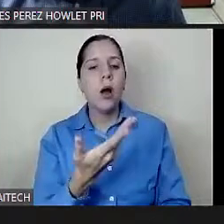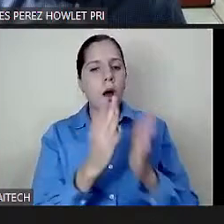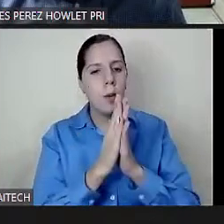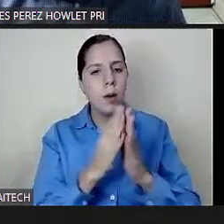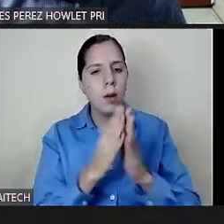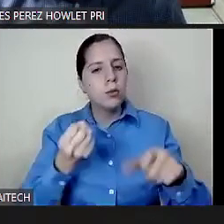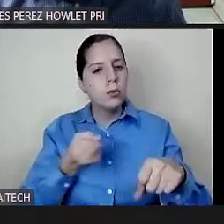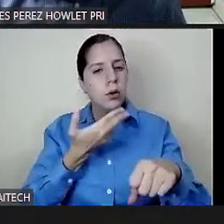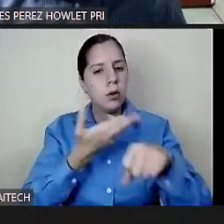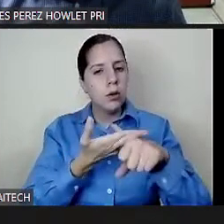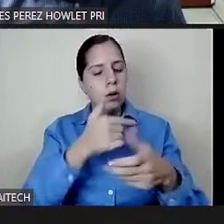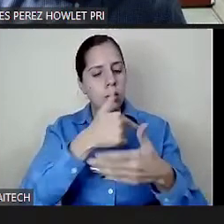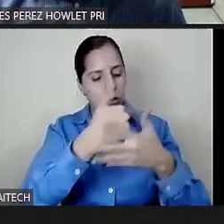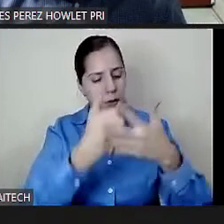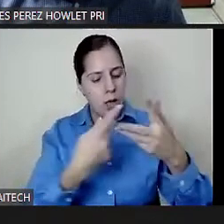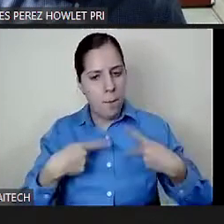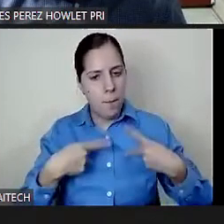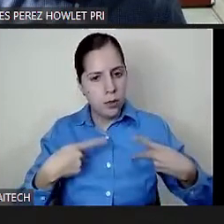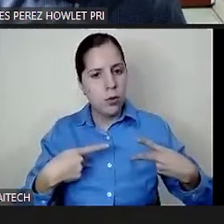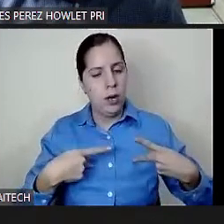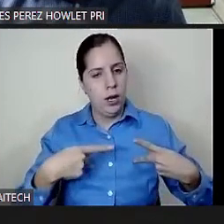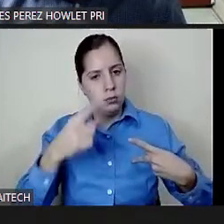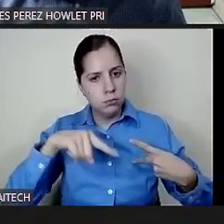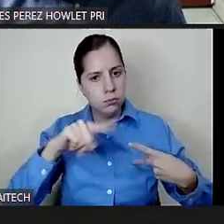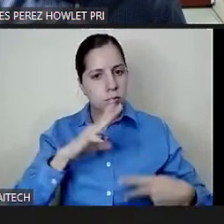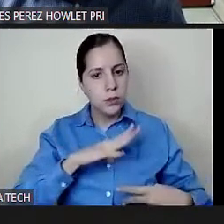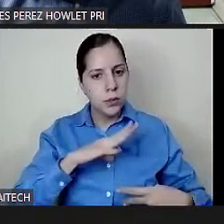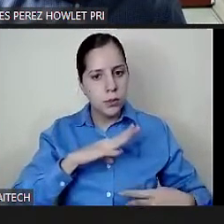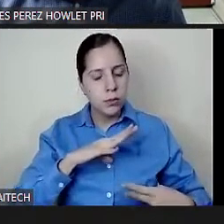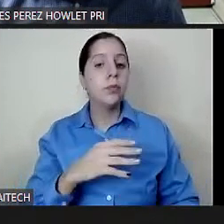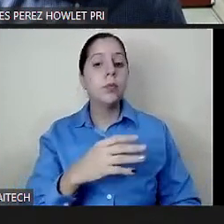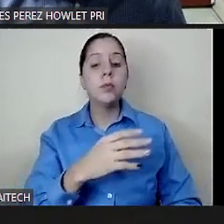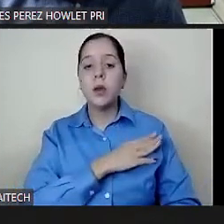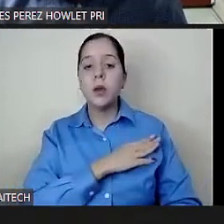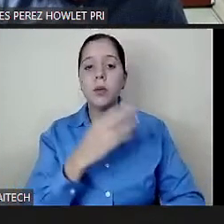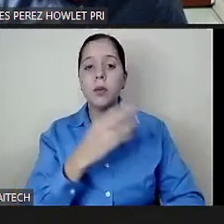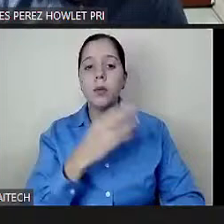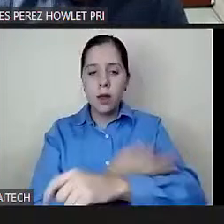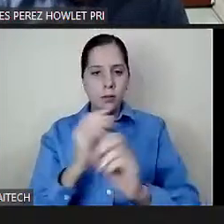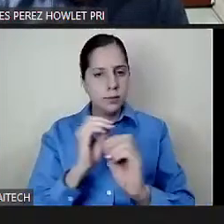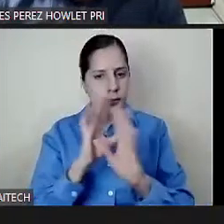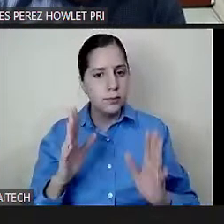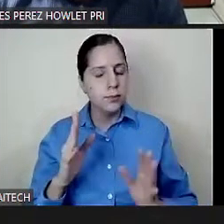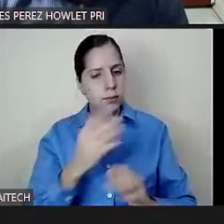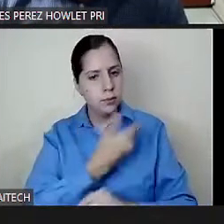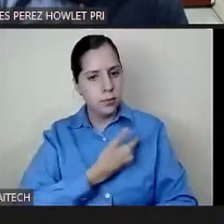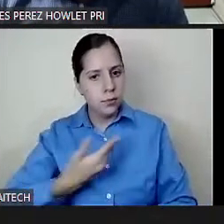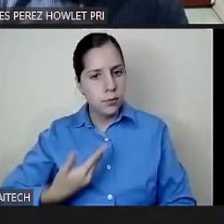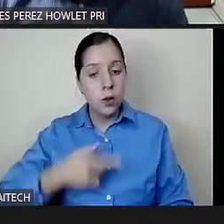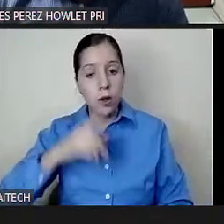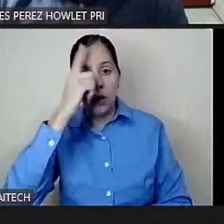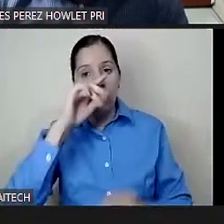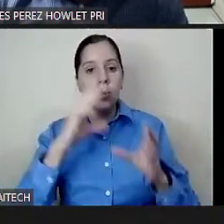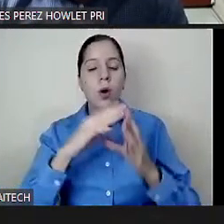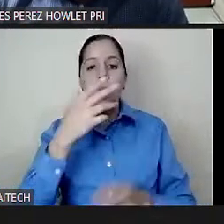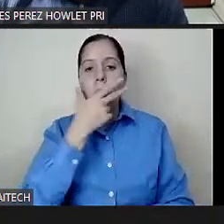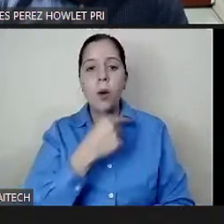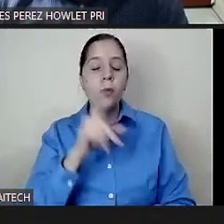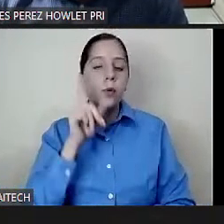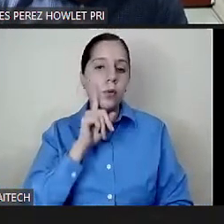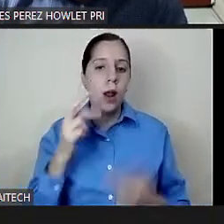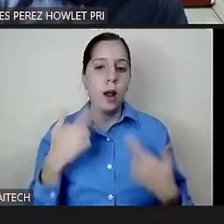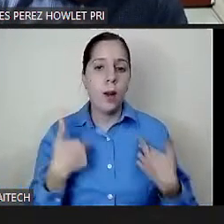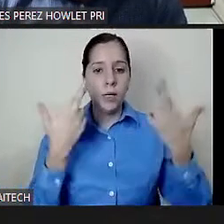proceda a tomar lista de asistencia. Buenas tardes, como lo solicita presidenta. Consejeras y consejeros electorales, representantes de